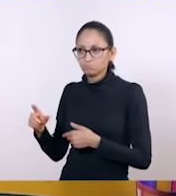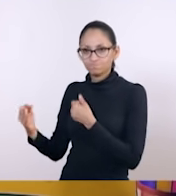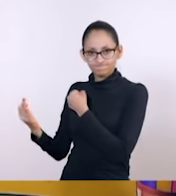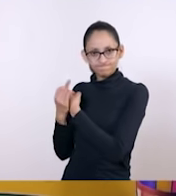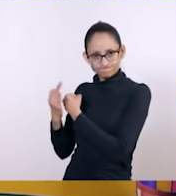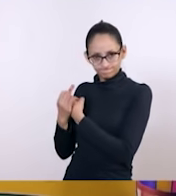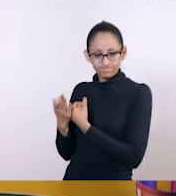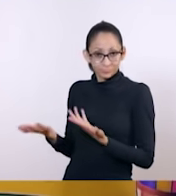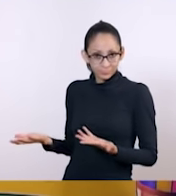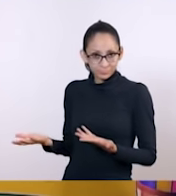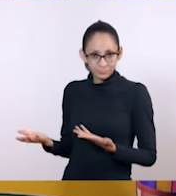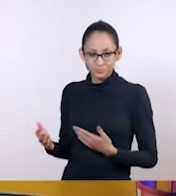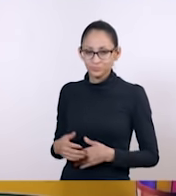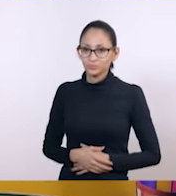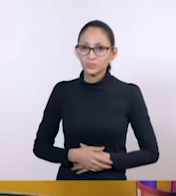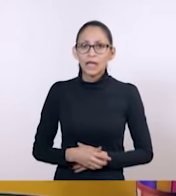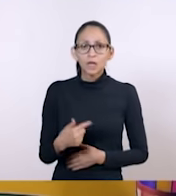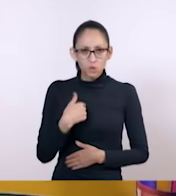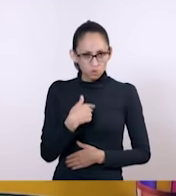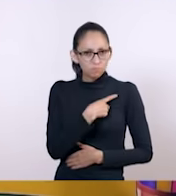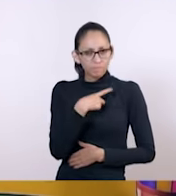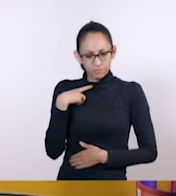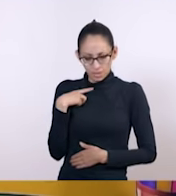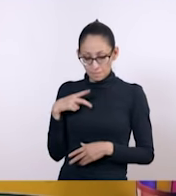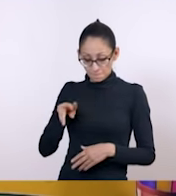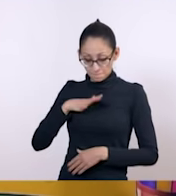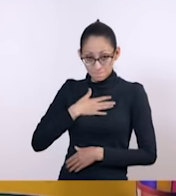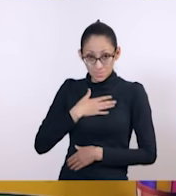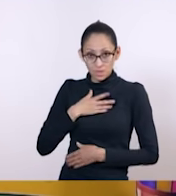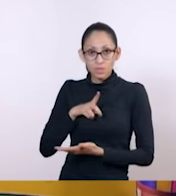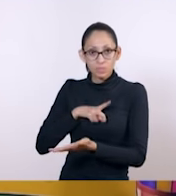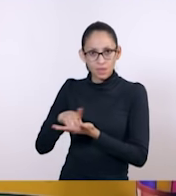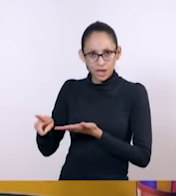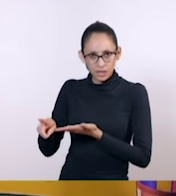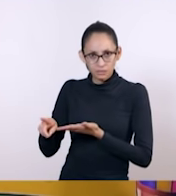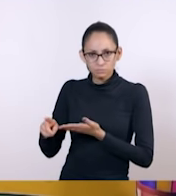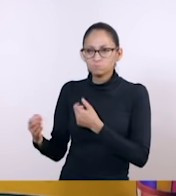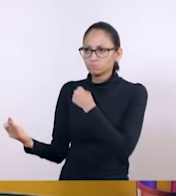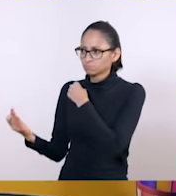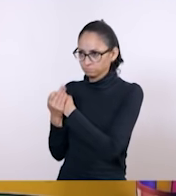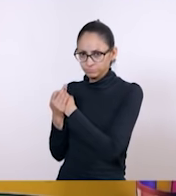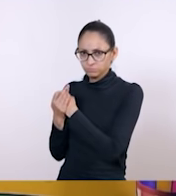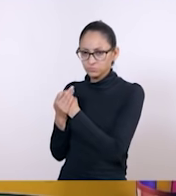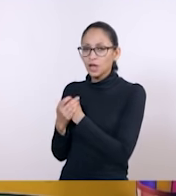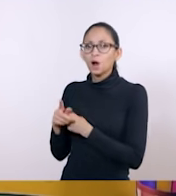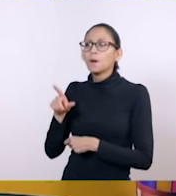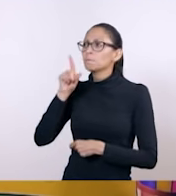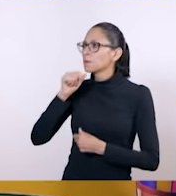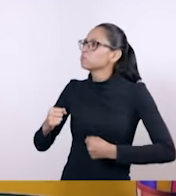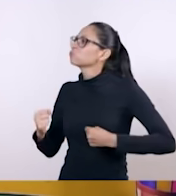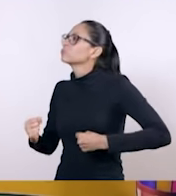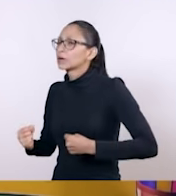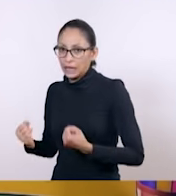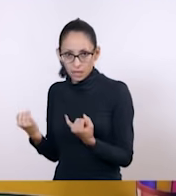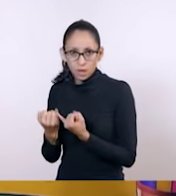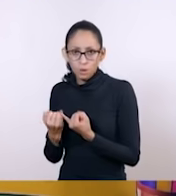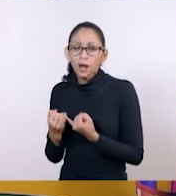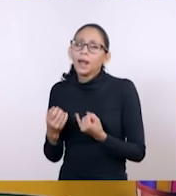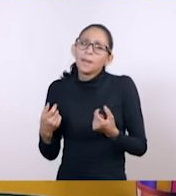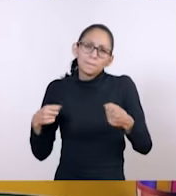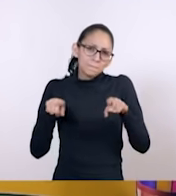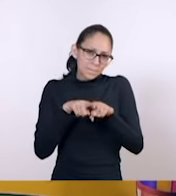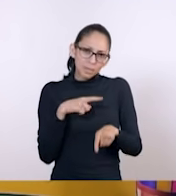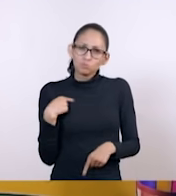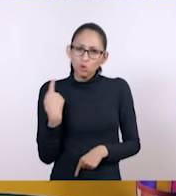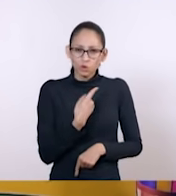defender nuestros derechos porque así como la gallina picotazos lo hizo, también nosotros podemos hacerlo, pero con otras